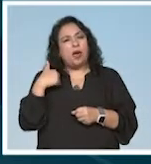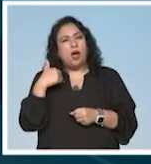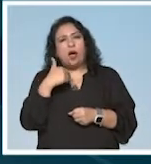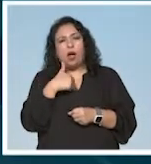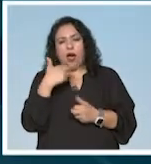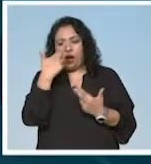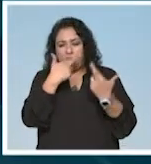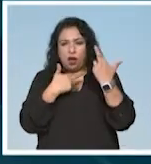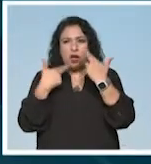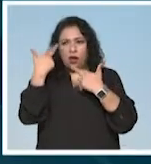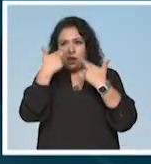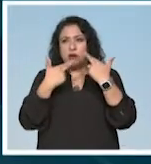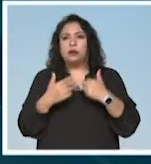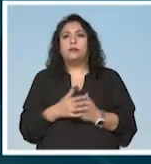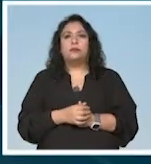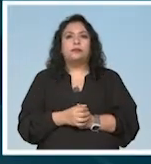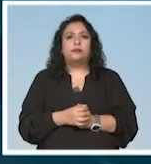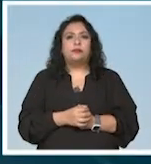revisando